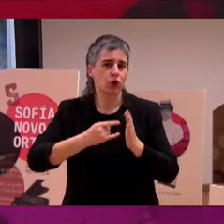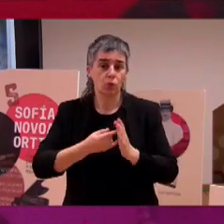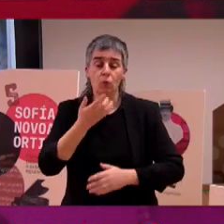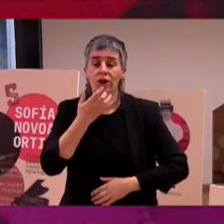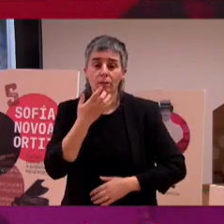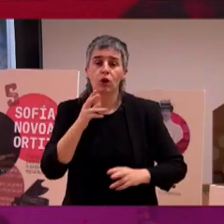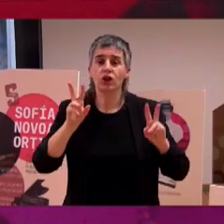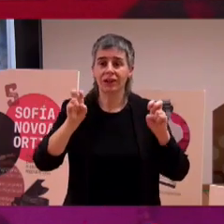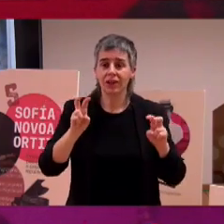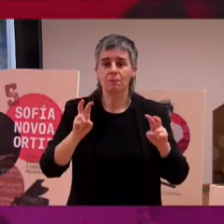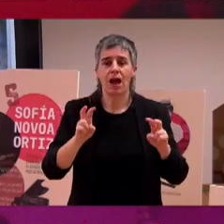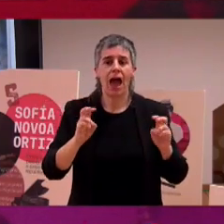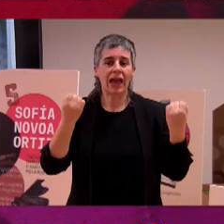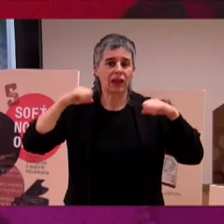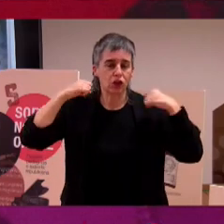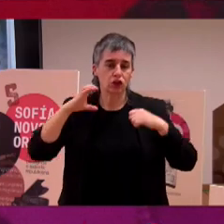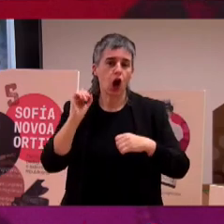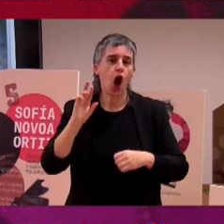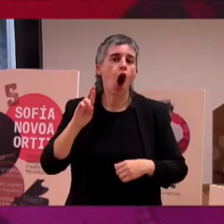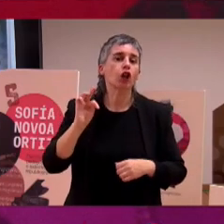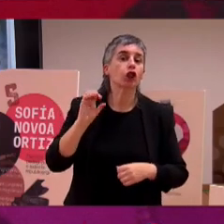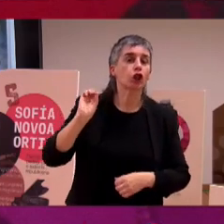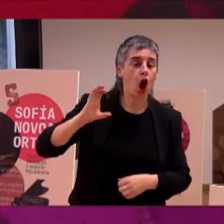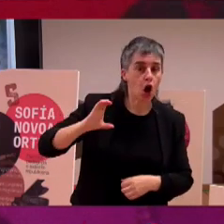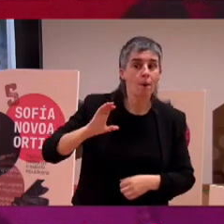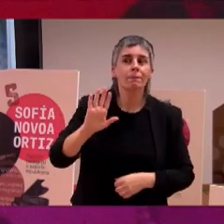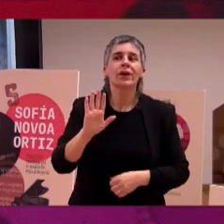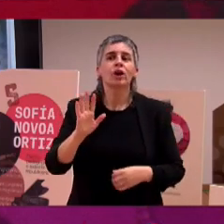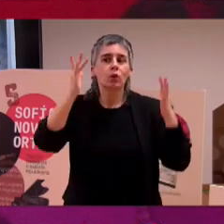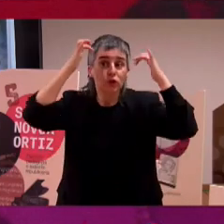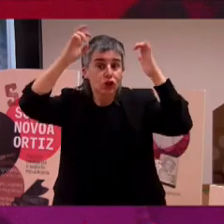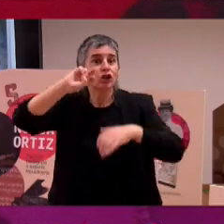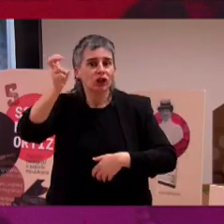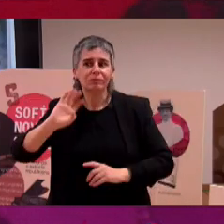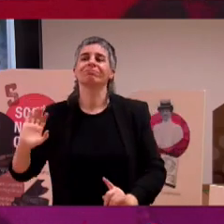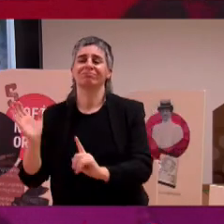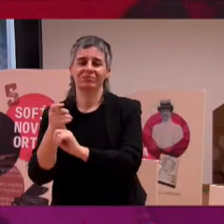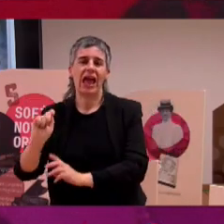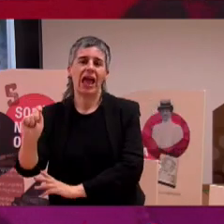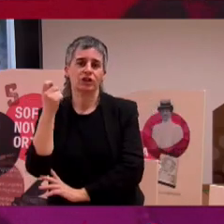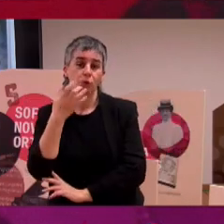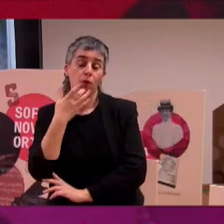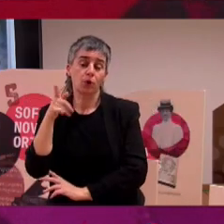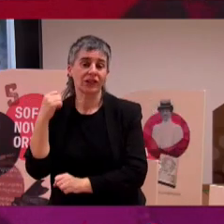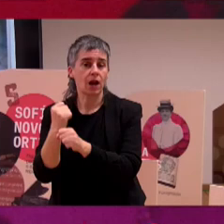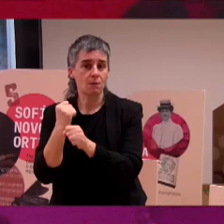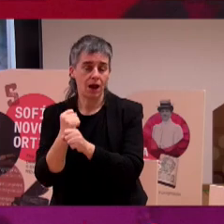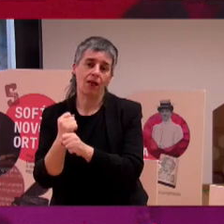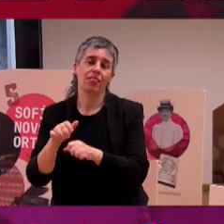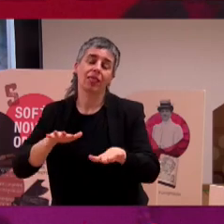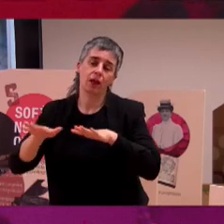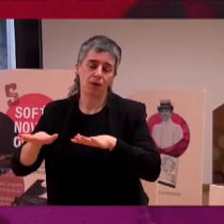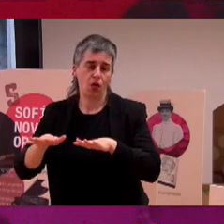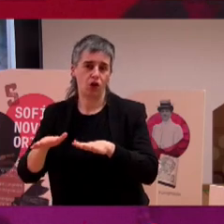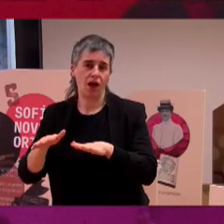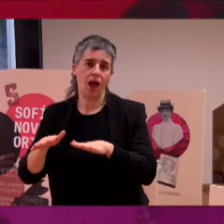dos exercicios de Cortot, pero tamén houve outras que sí levou a cabo, como a súa labor de dinamizadora cultural na residencia de señoritas durante